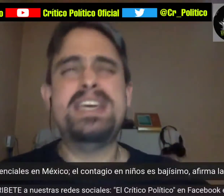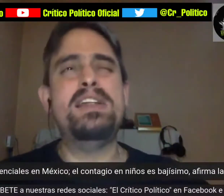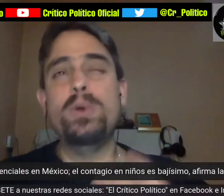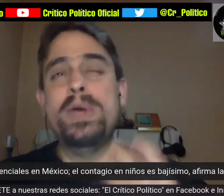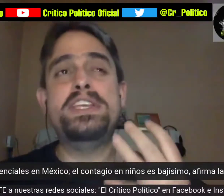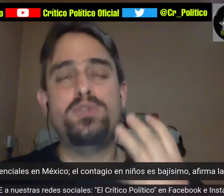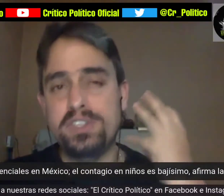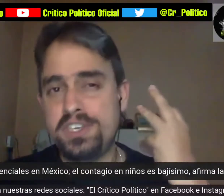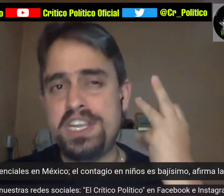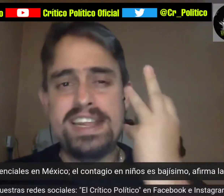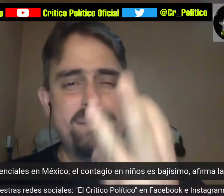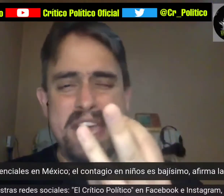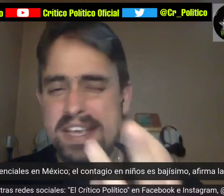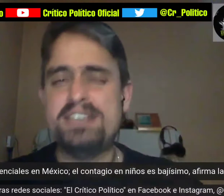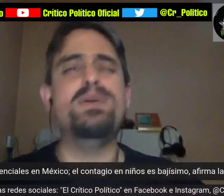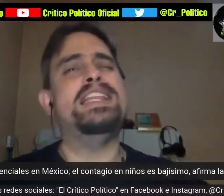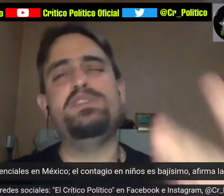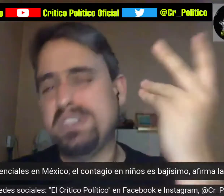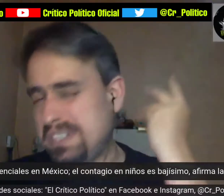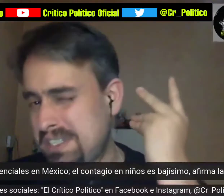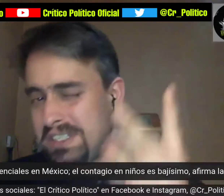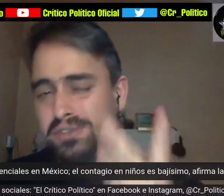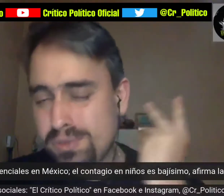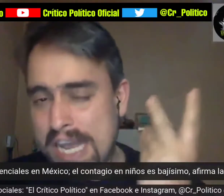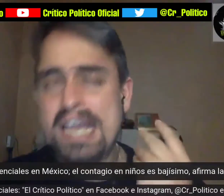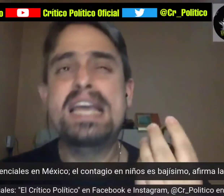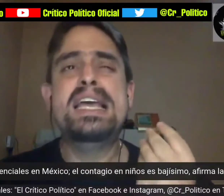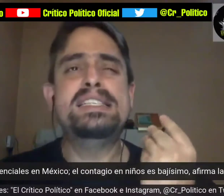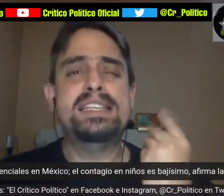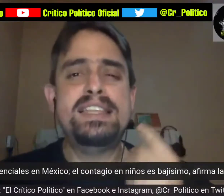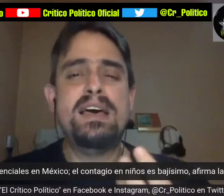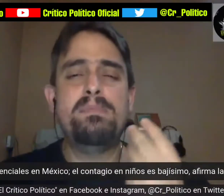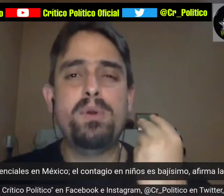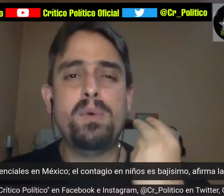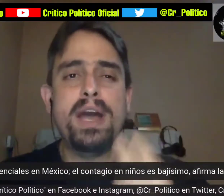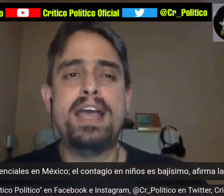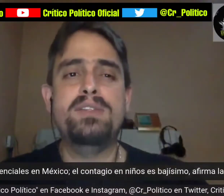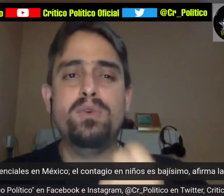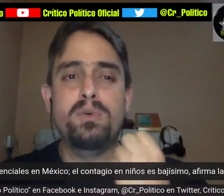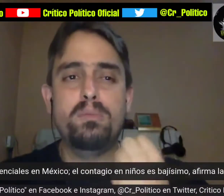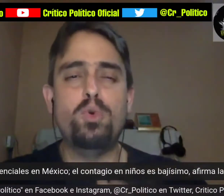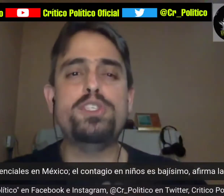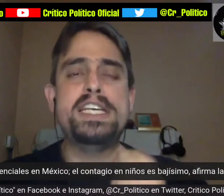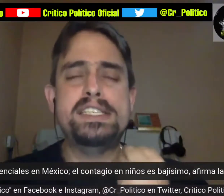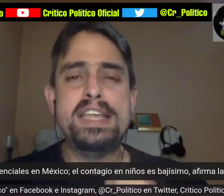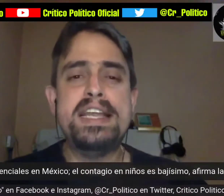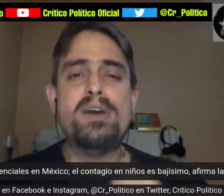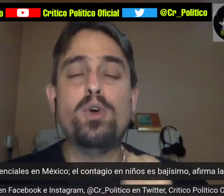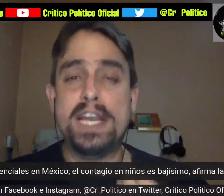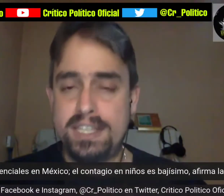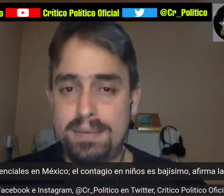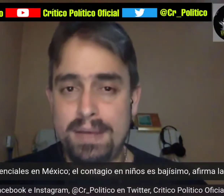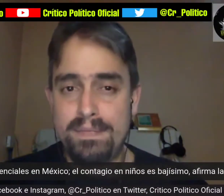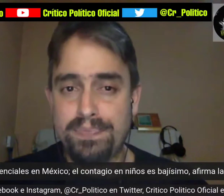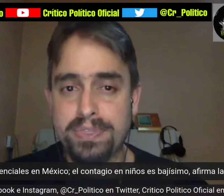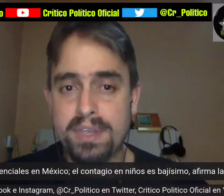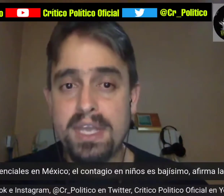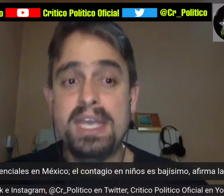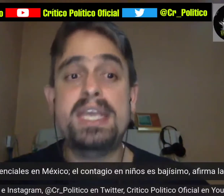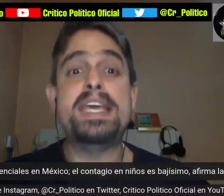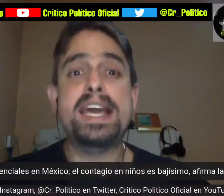los dije, lo he dicho en Línea MX, lo he dicho en Sin Censura, se está provocando mucha histeria